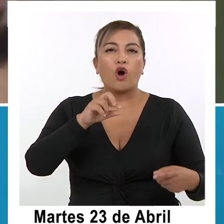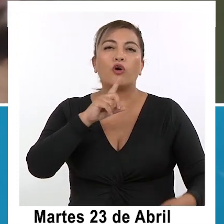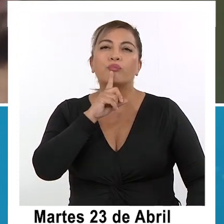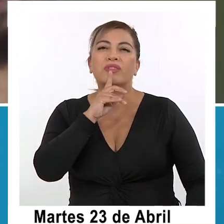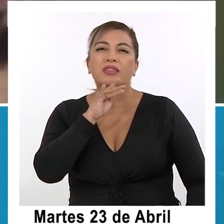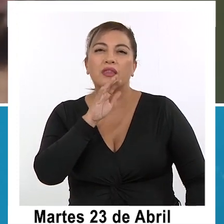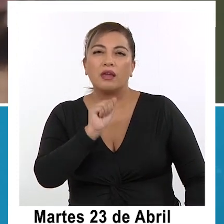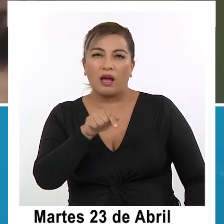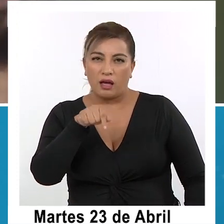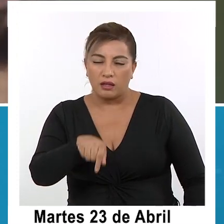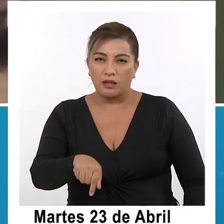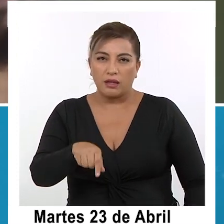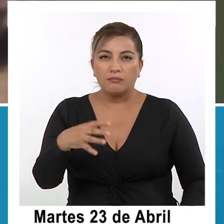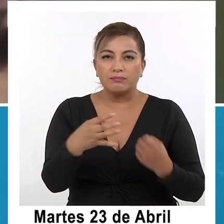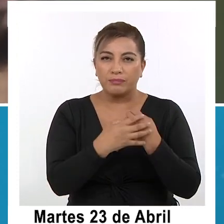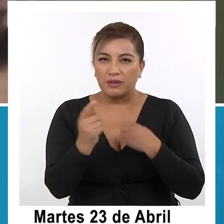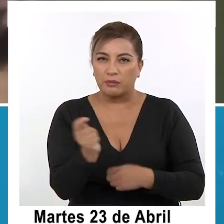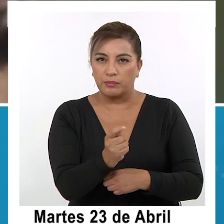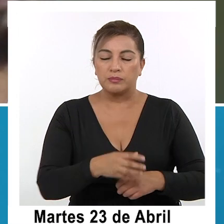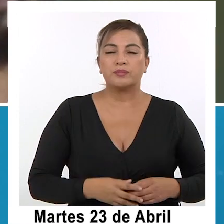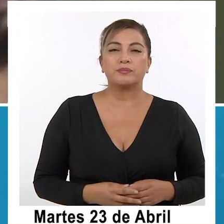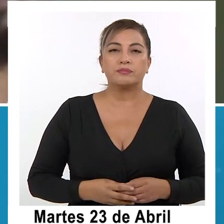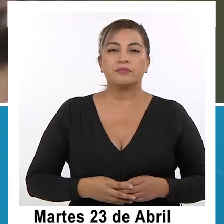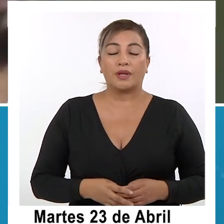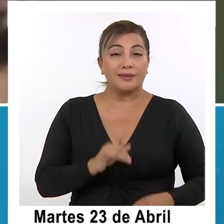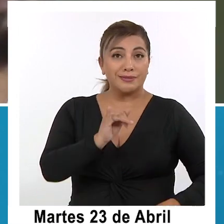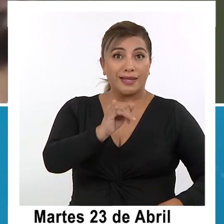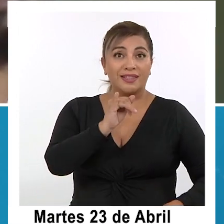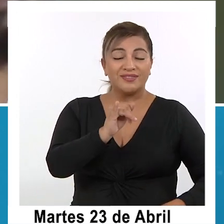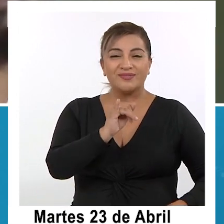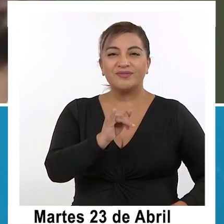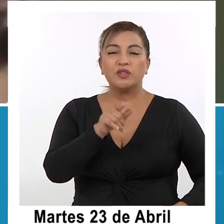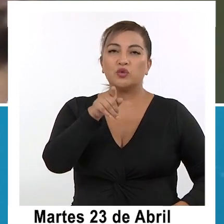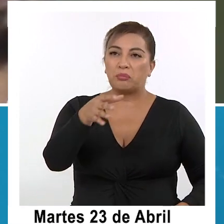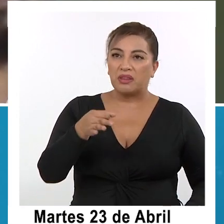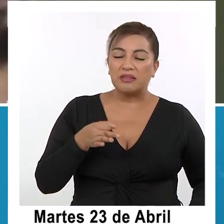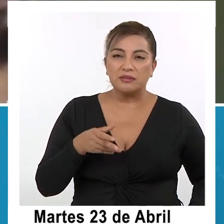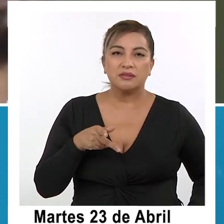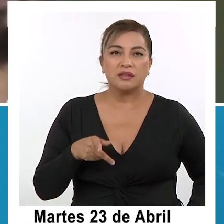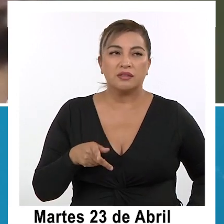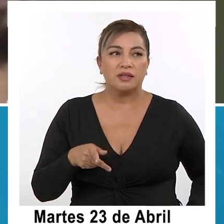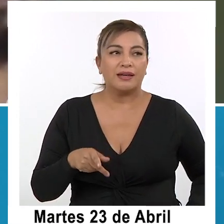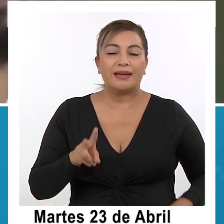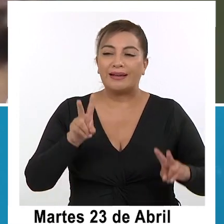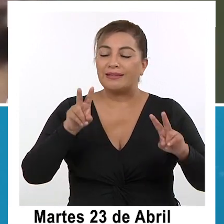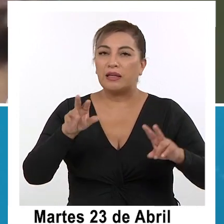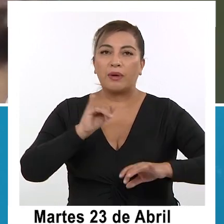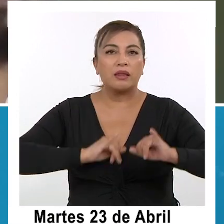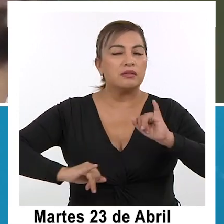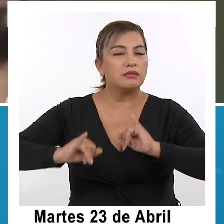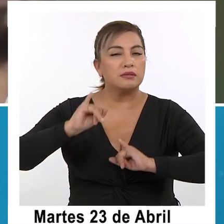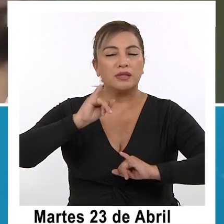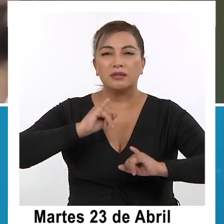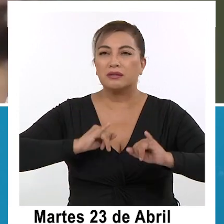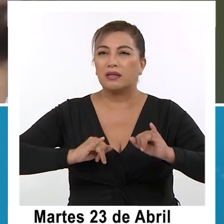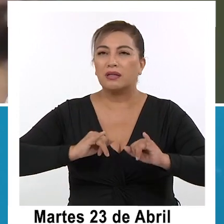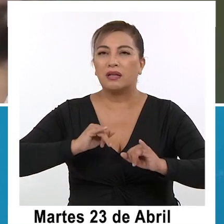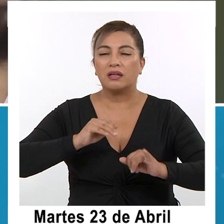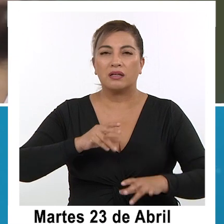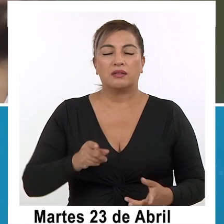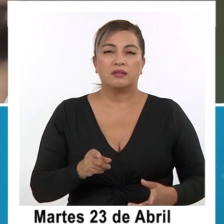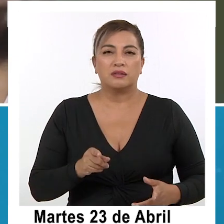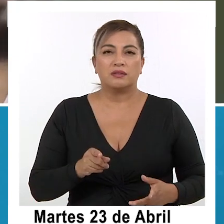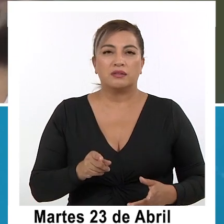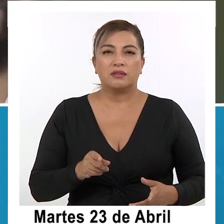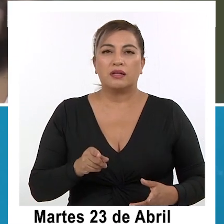tarapacá con exactitud correcto como decías Karim ahí la brecha digital es un es algo creo que la